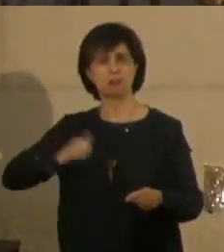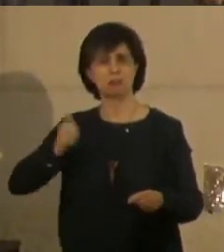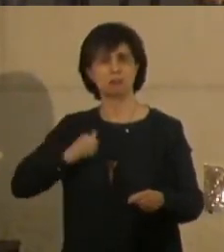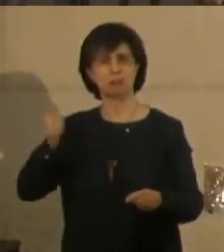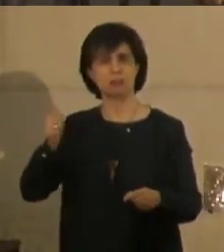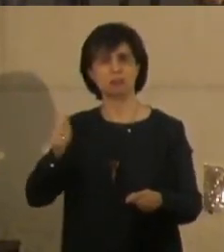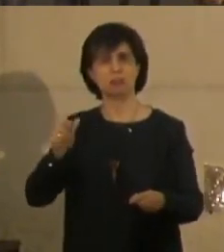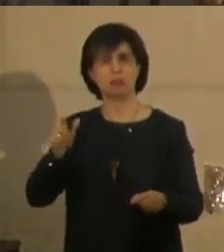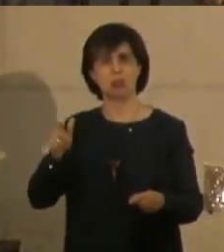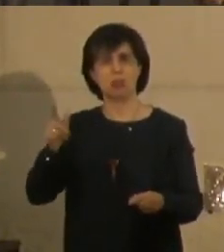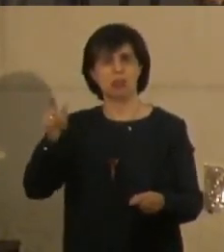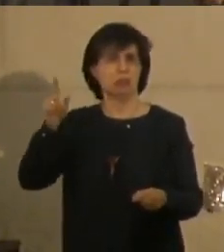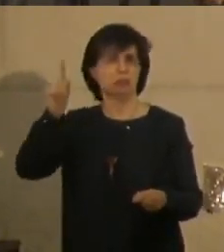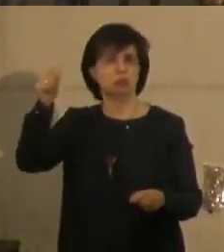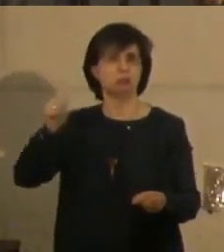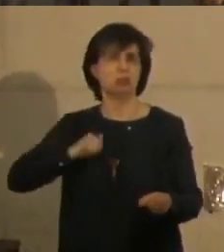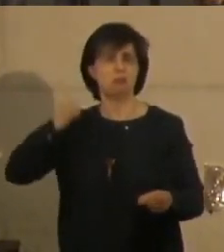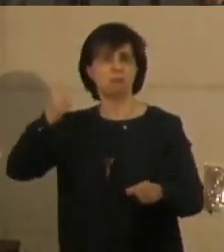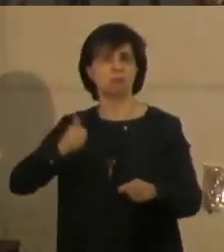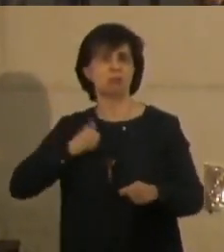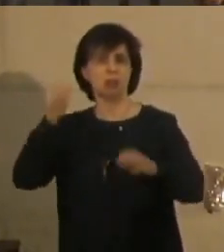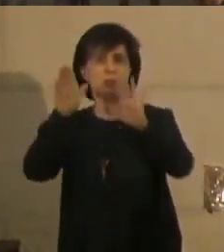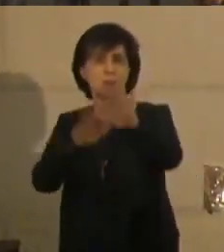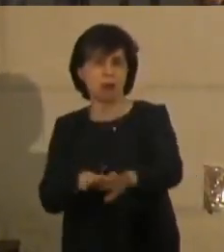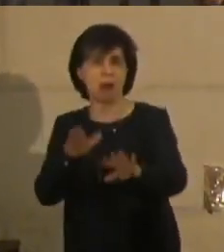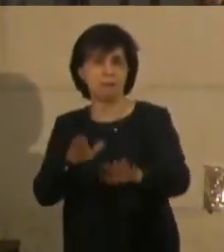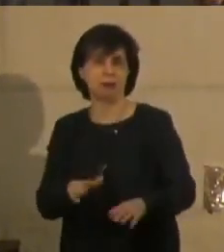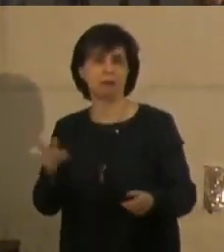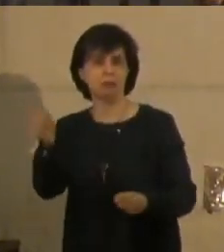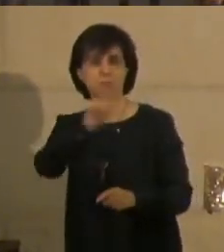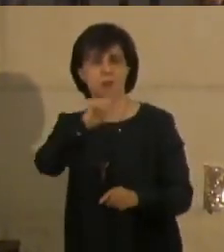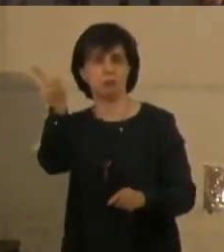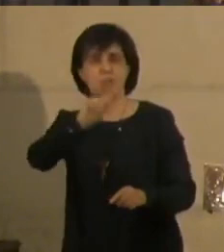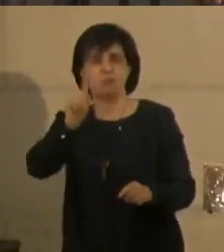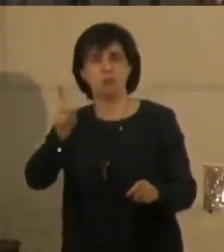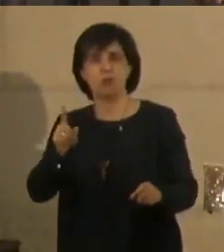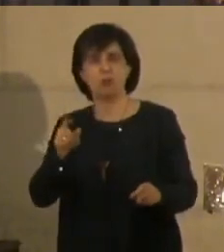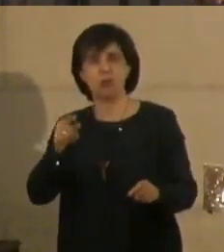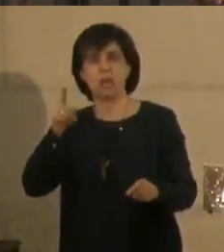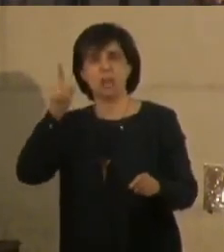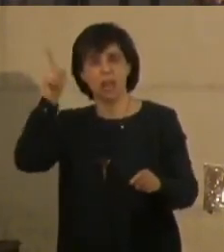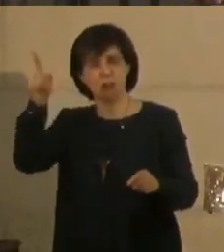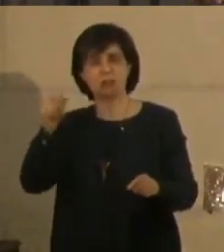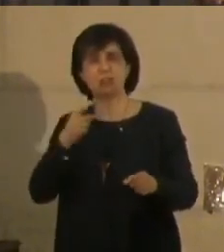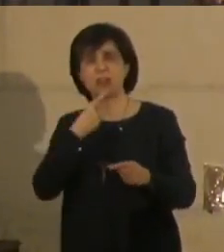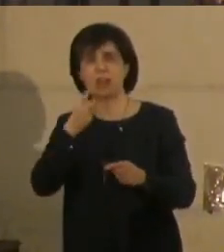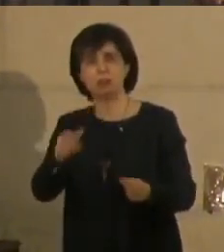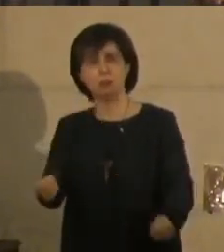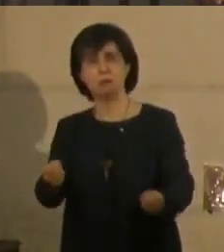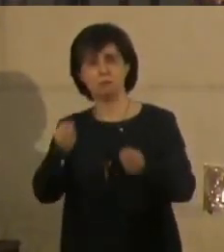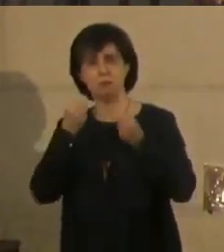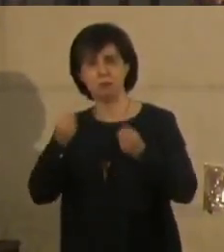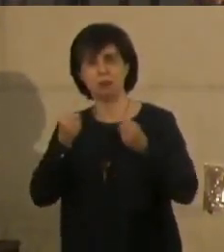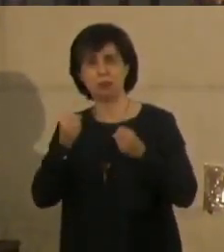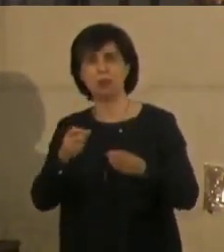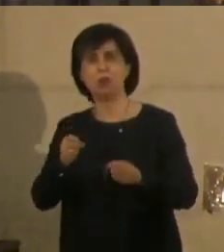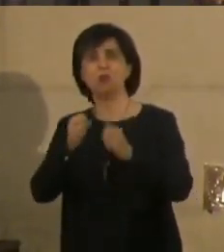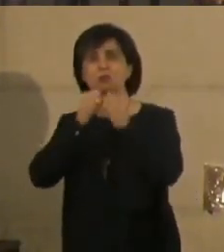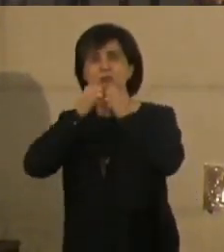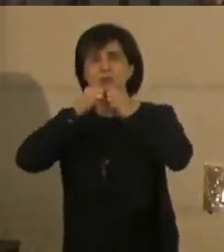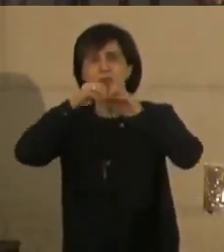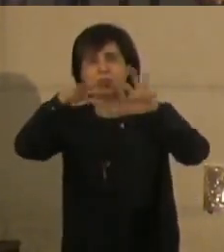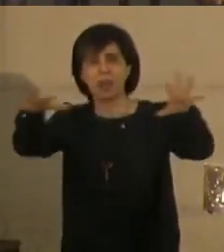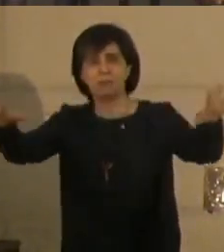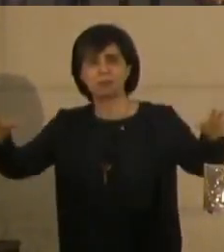Creían que eran los dioses que ellos adoraban y por eso ellos dijeron con fuerza, os